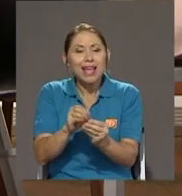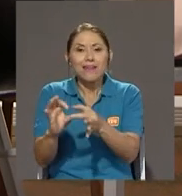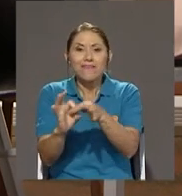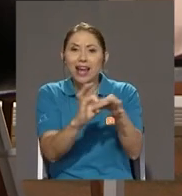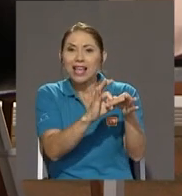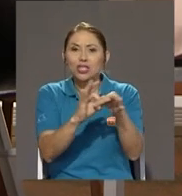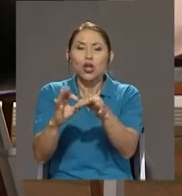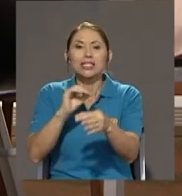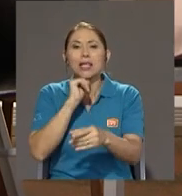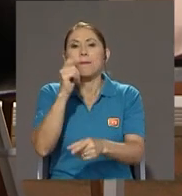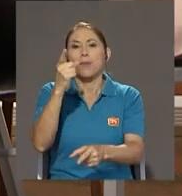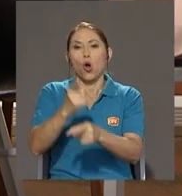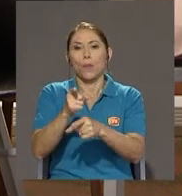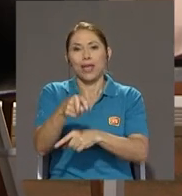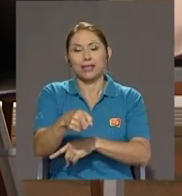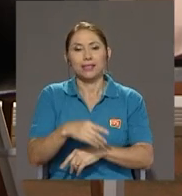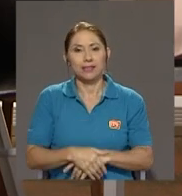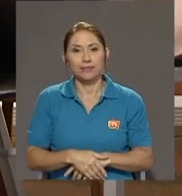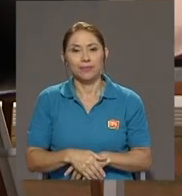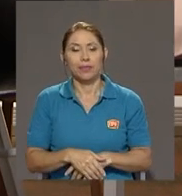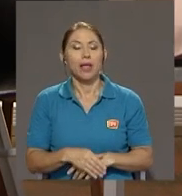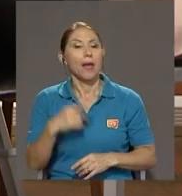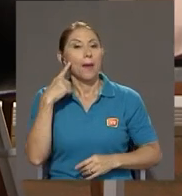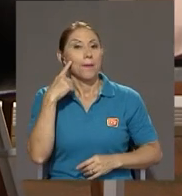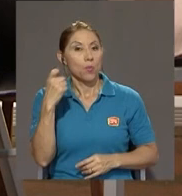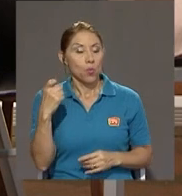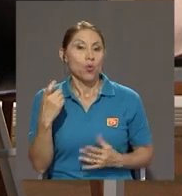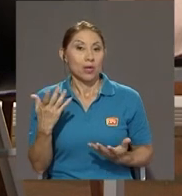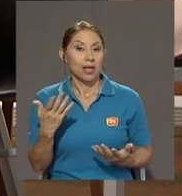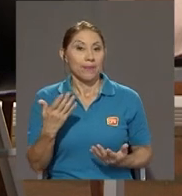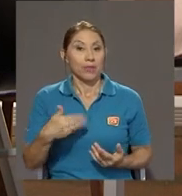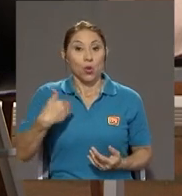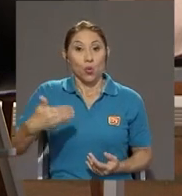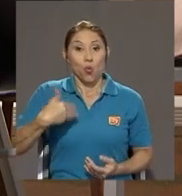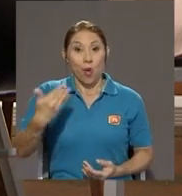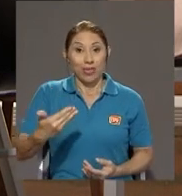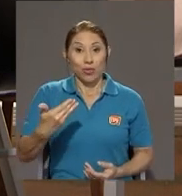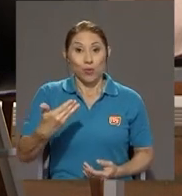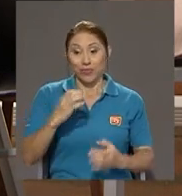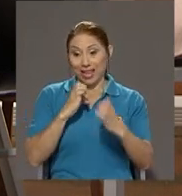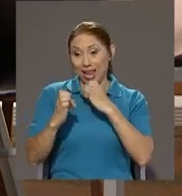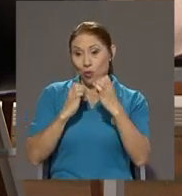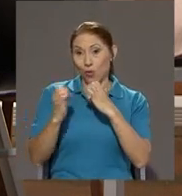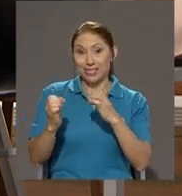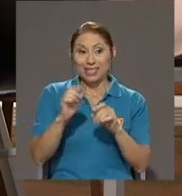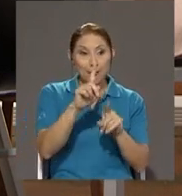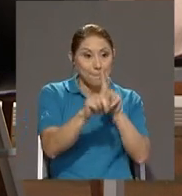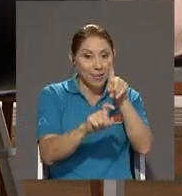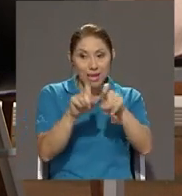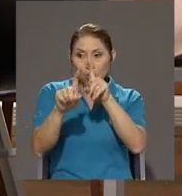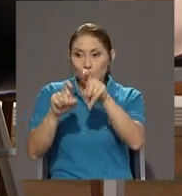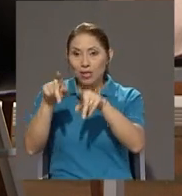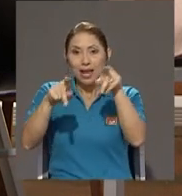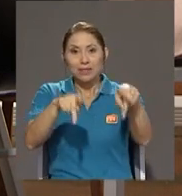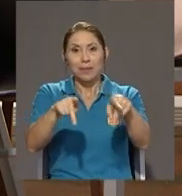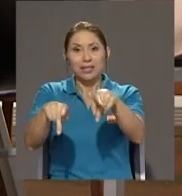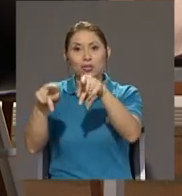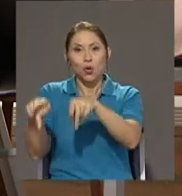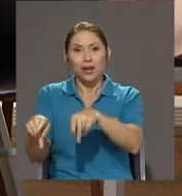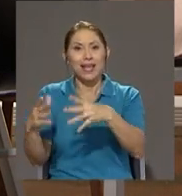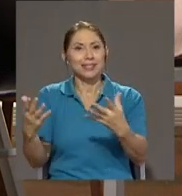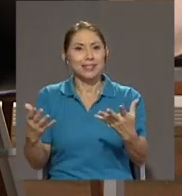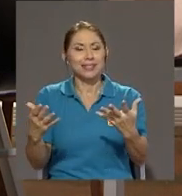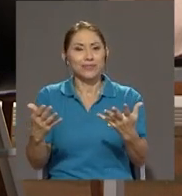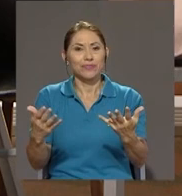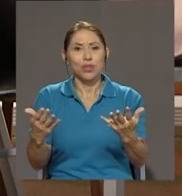que tenemos. En particular porque cuando se le pregunta a la encuesta, le pregunta a las personas, ¿verdad? No tenemos